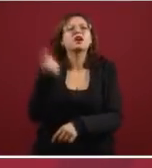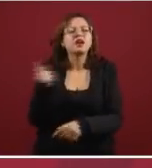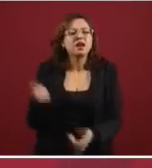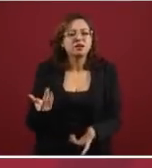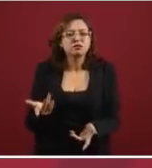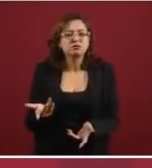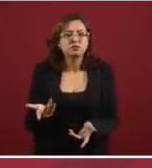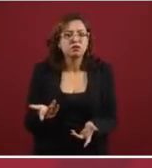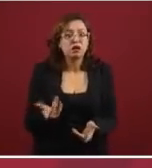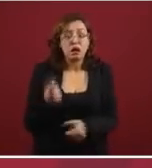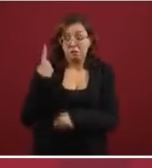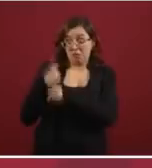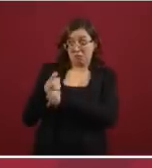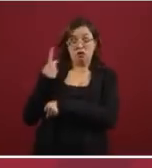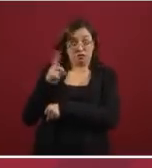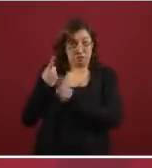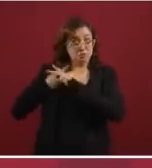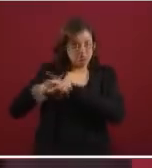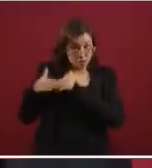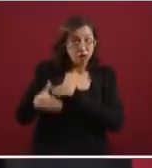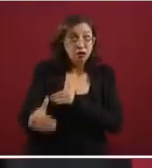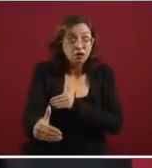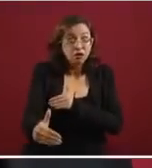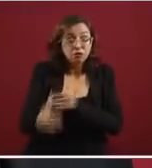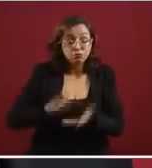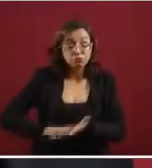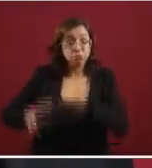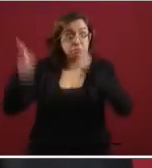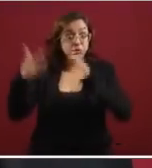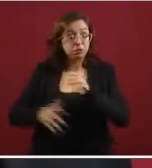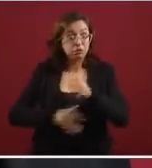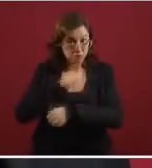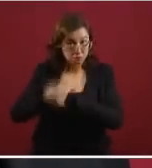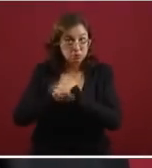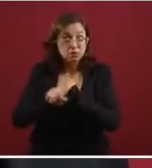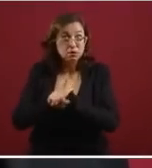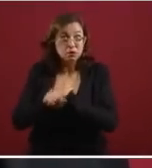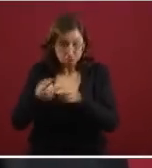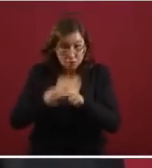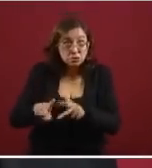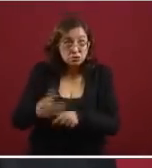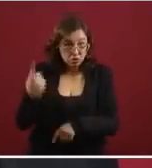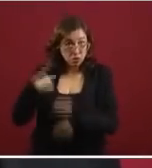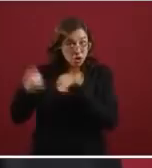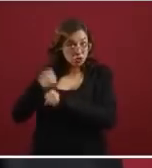o fue a partir del 1 de diciembre que se originó esto del año